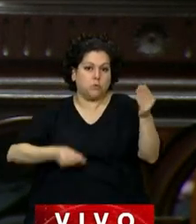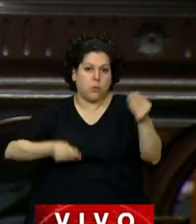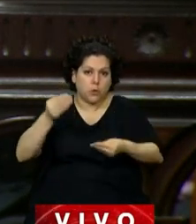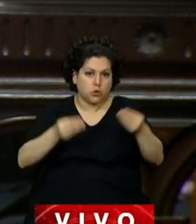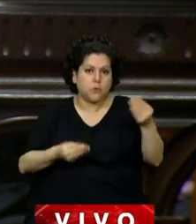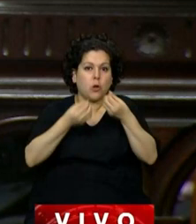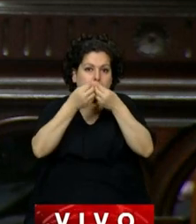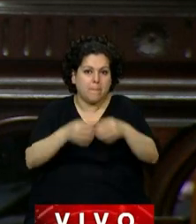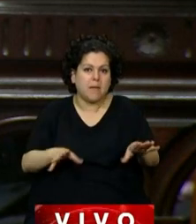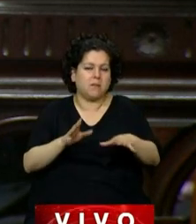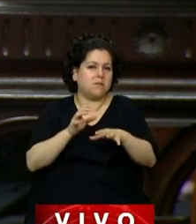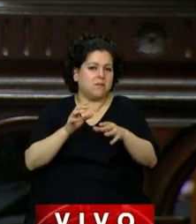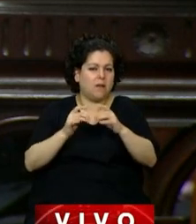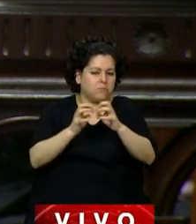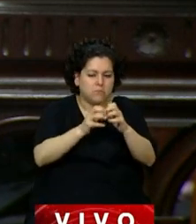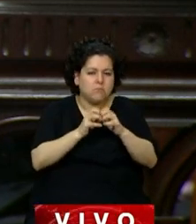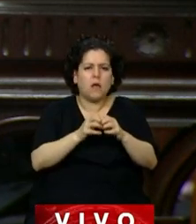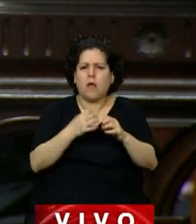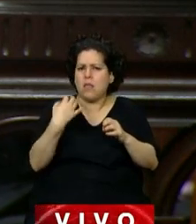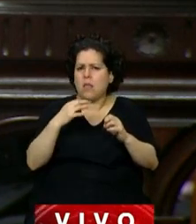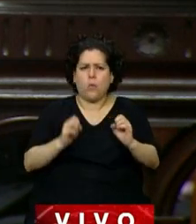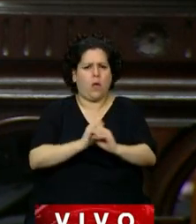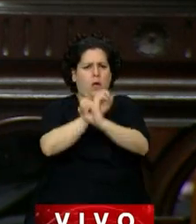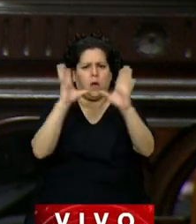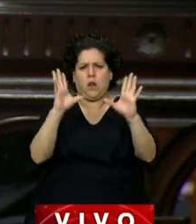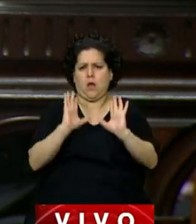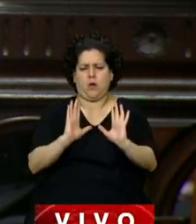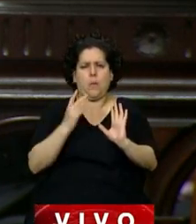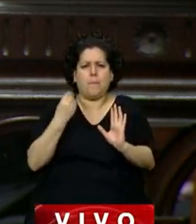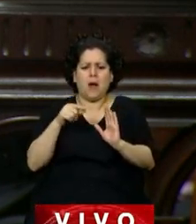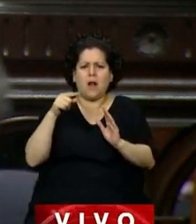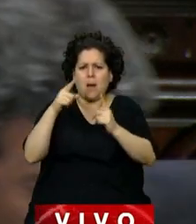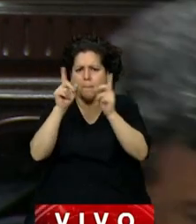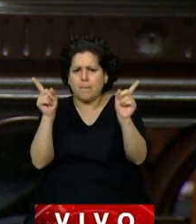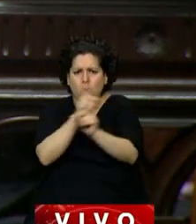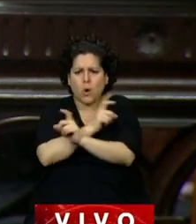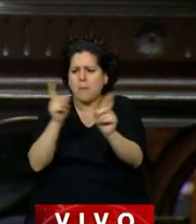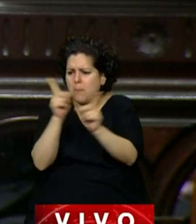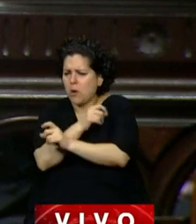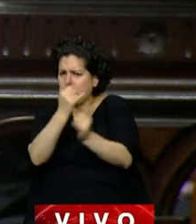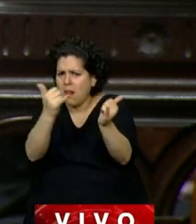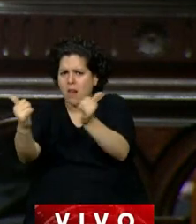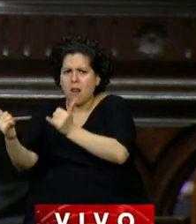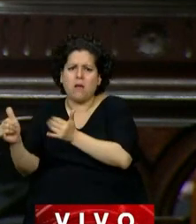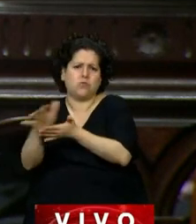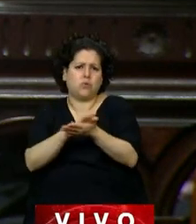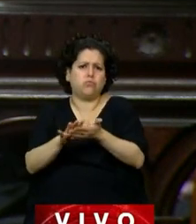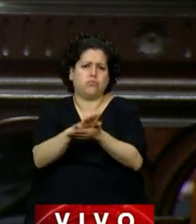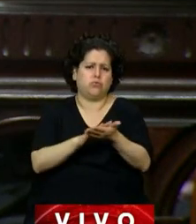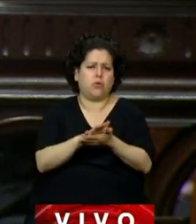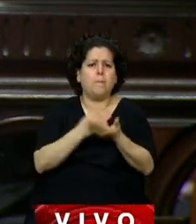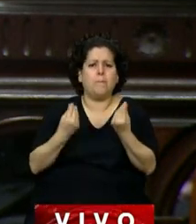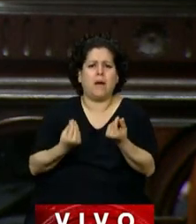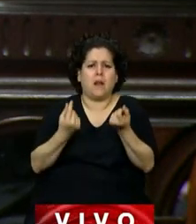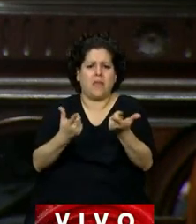empiece a trabajar de manera clara para solucionar esos problemas profundos y estructurales, con la finalidad de